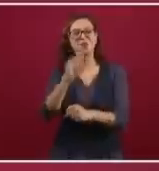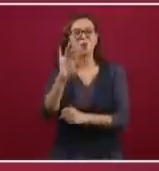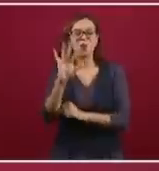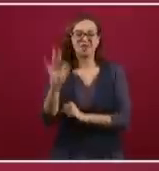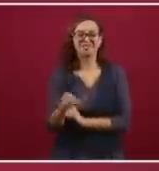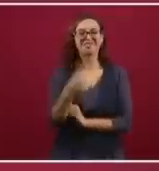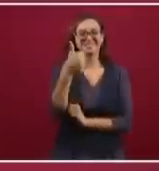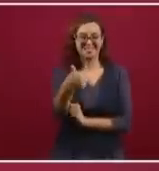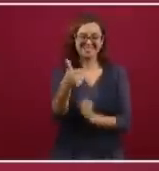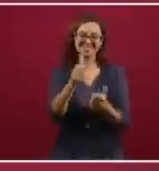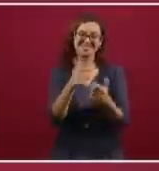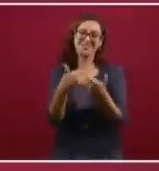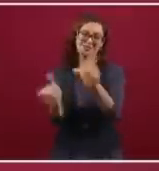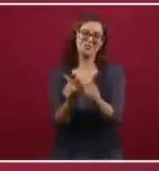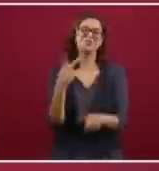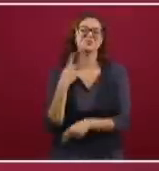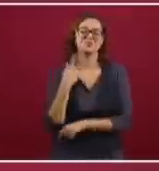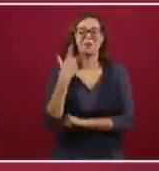en PRI.